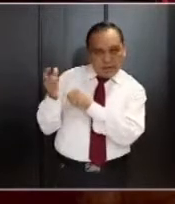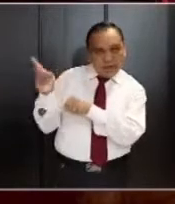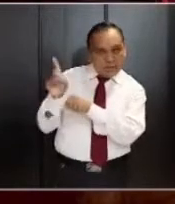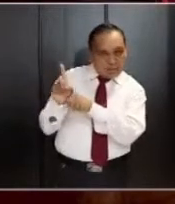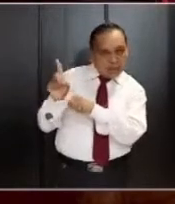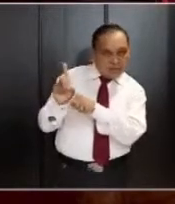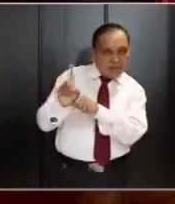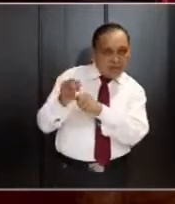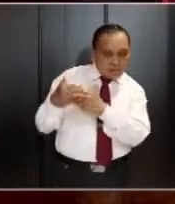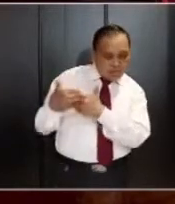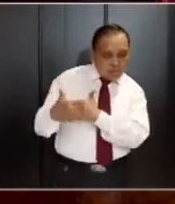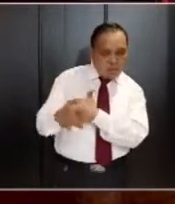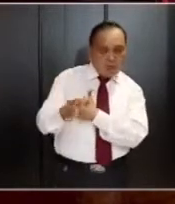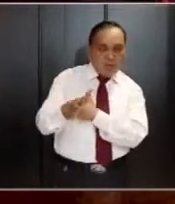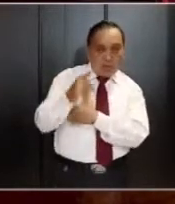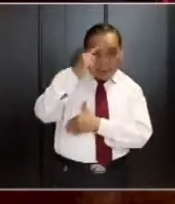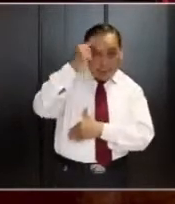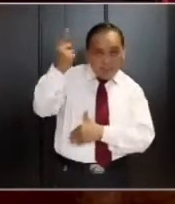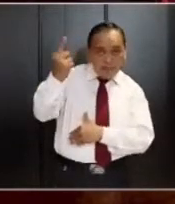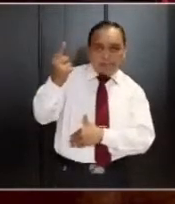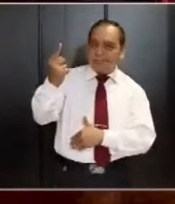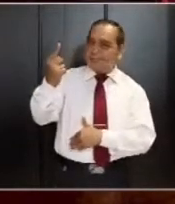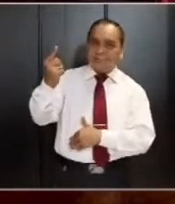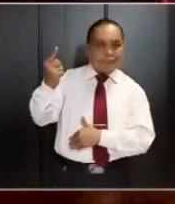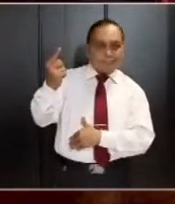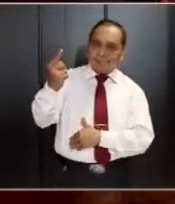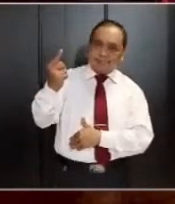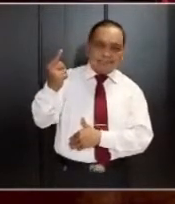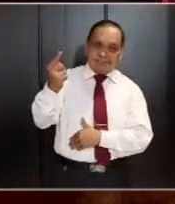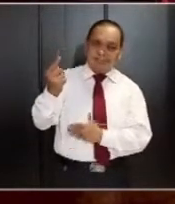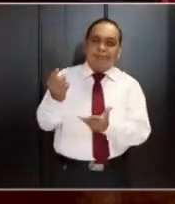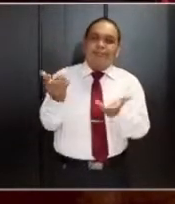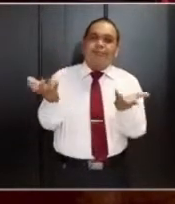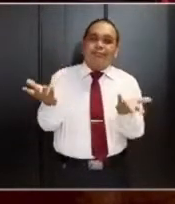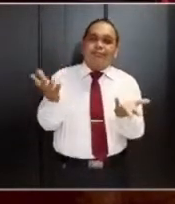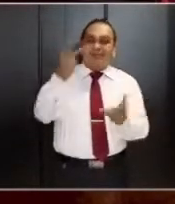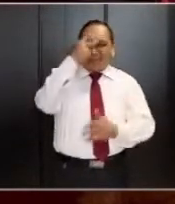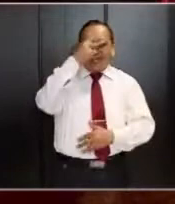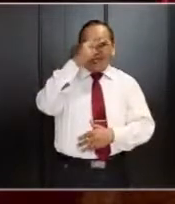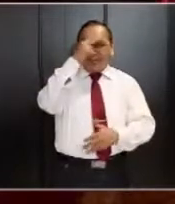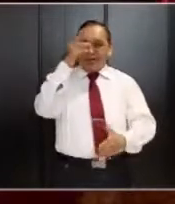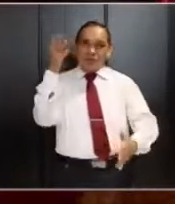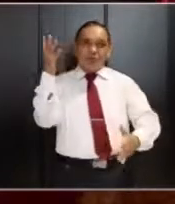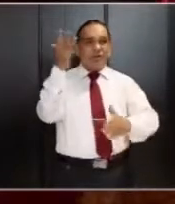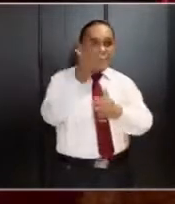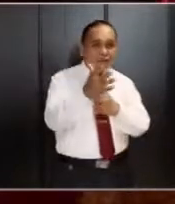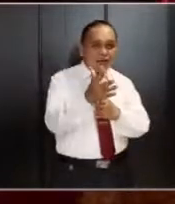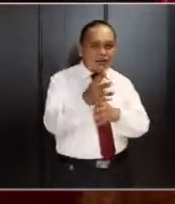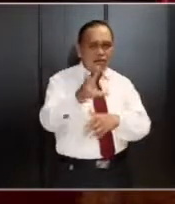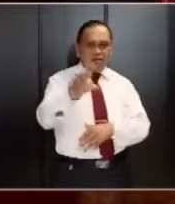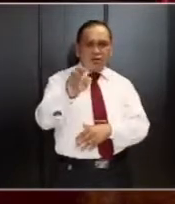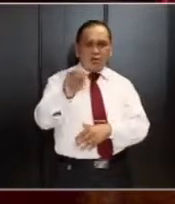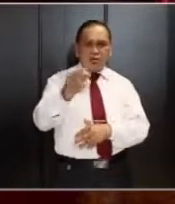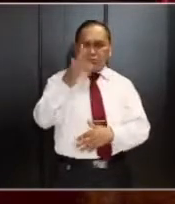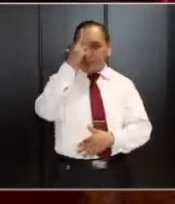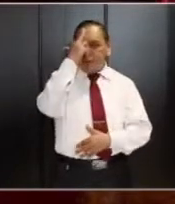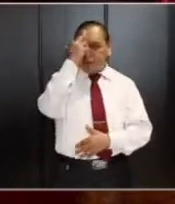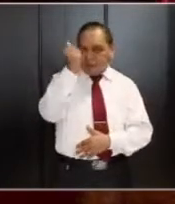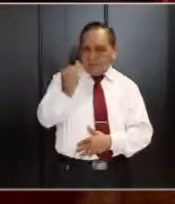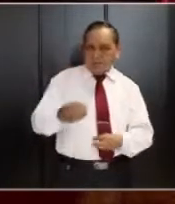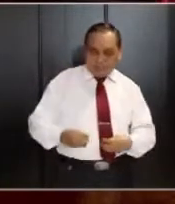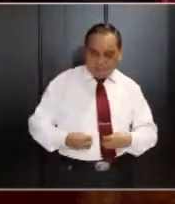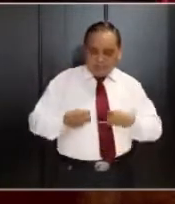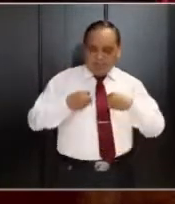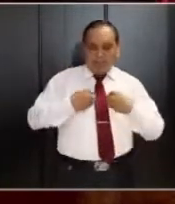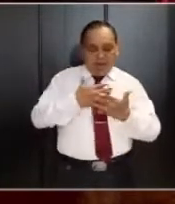vivo ahora, no es fácil. Entonces, no tengo ninguna razón para ir a México. Mis razones, mi vida, mi